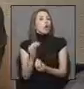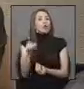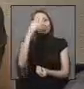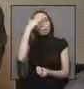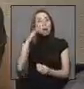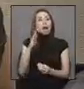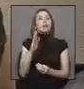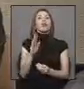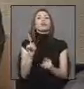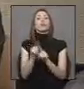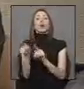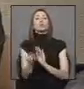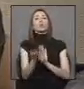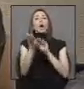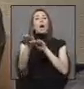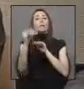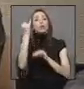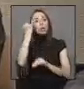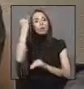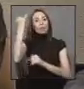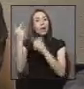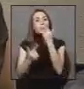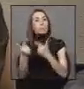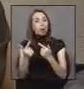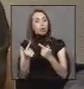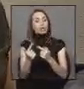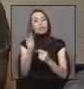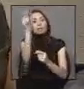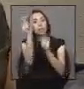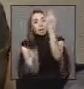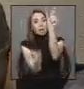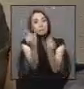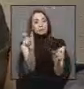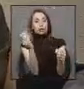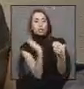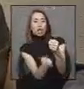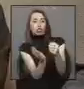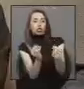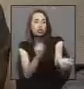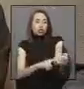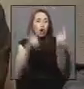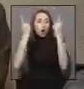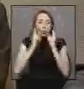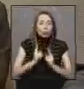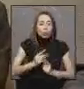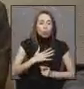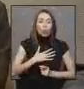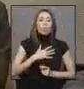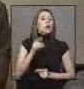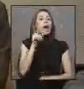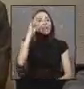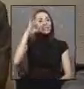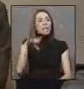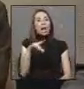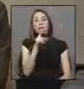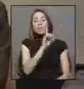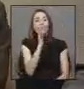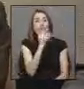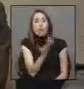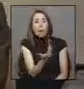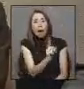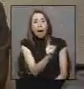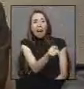infamia de adscribir a ciertas concepciones políticas, torturaron a personas a sabiendas de que no tenían información